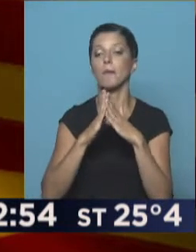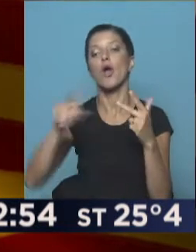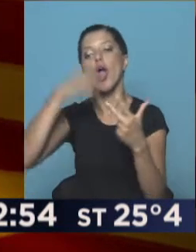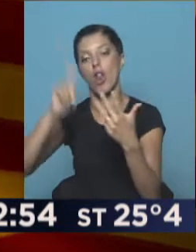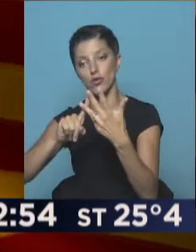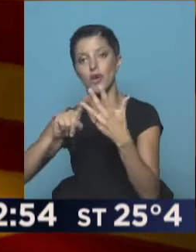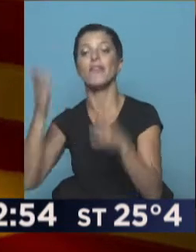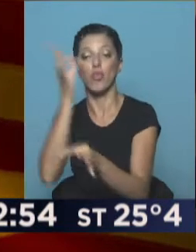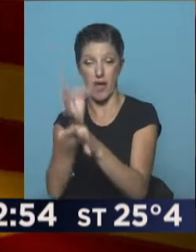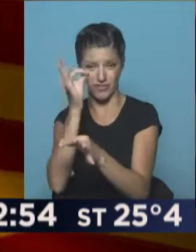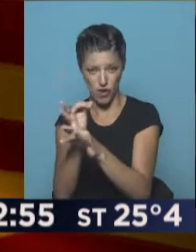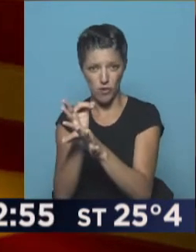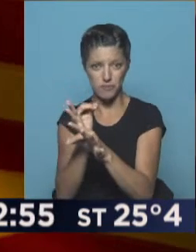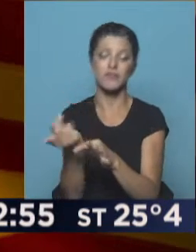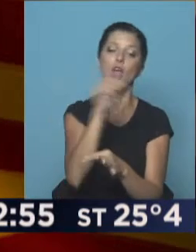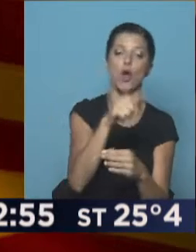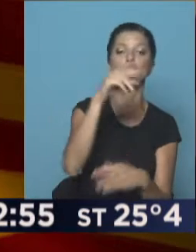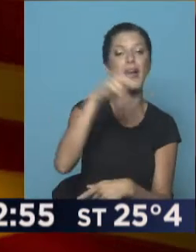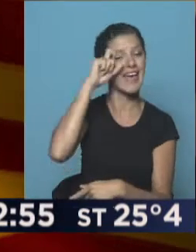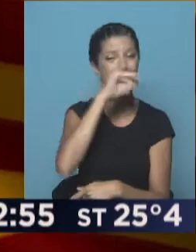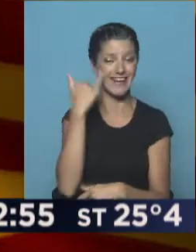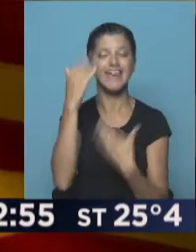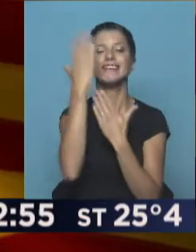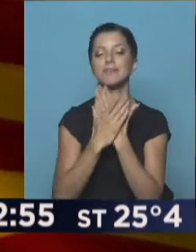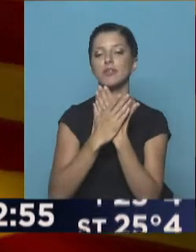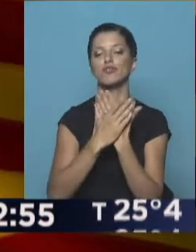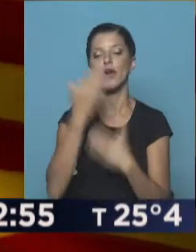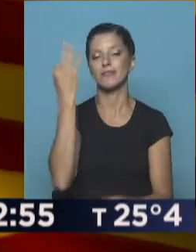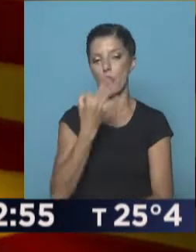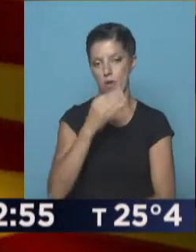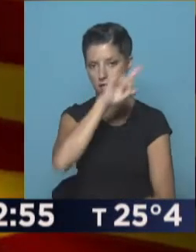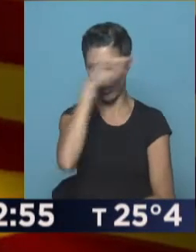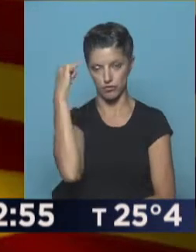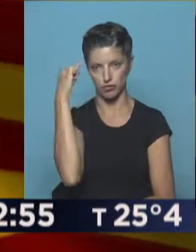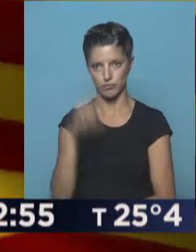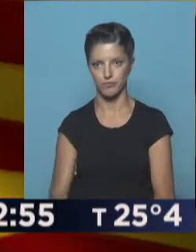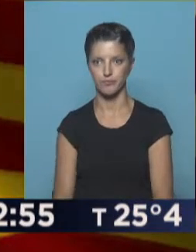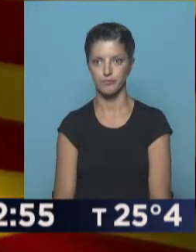DeVos, secretaria de Educación, y John Kelly, secretario de Seguridad Nacional.